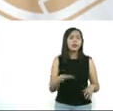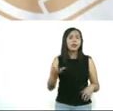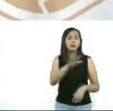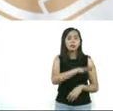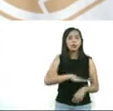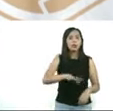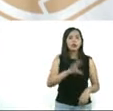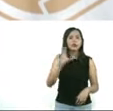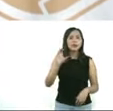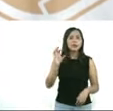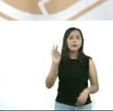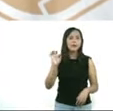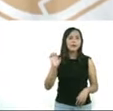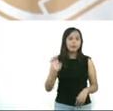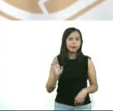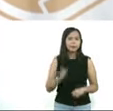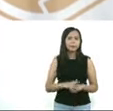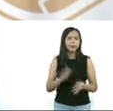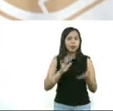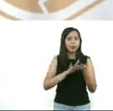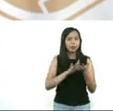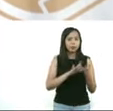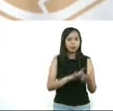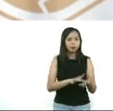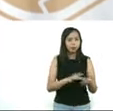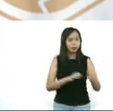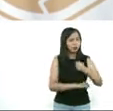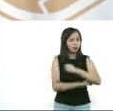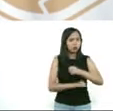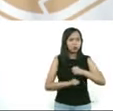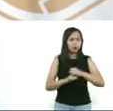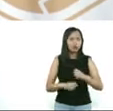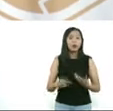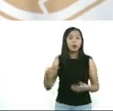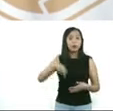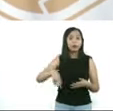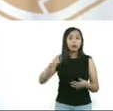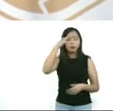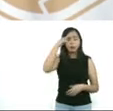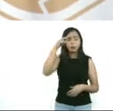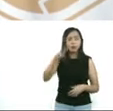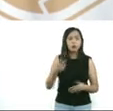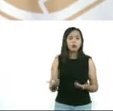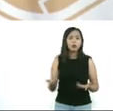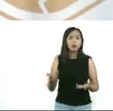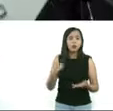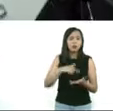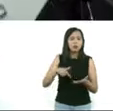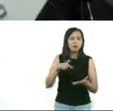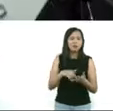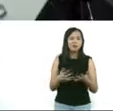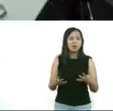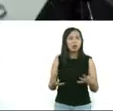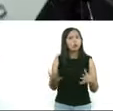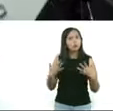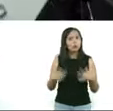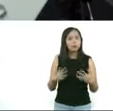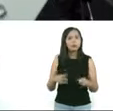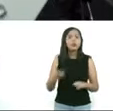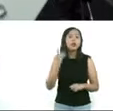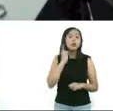Comisión Federal de Electricidad. Y México es un país soberano y los diputados, diputadas, pues deben